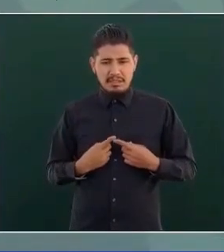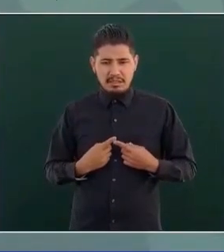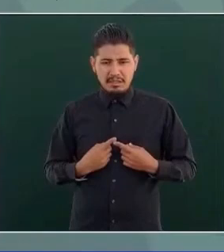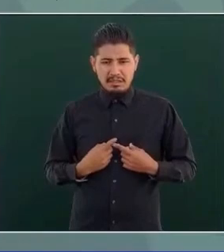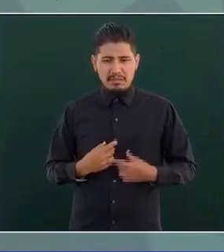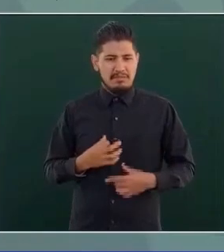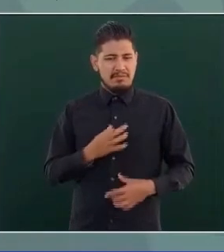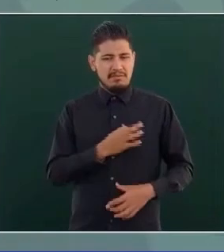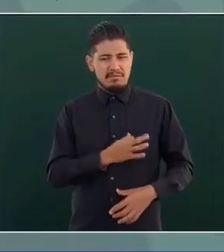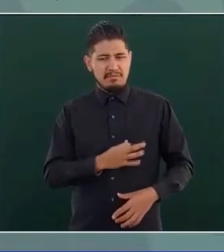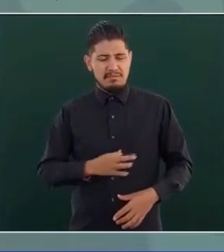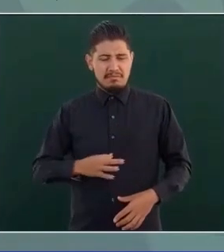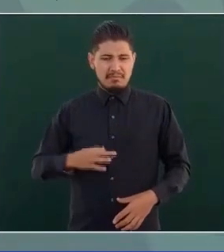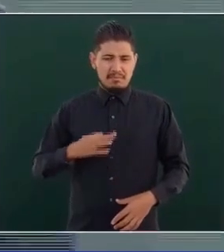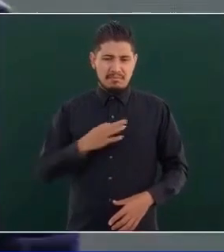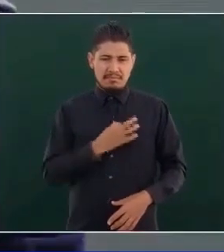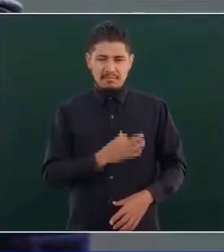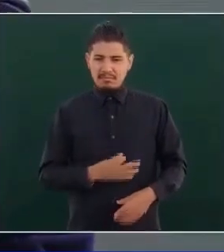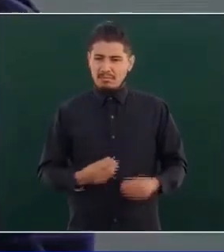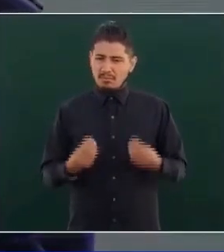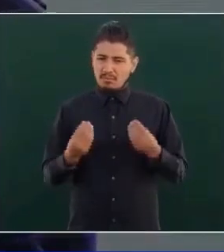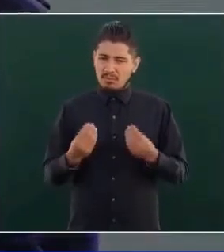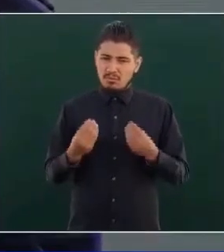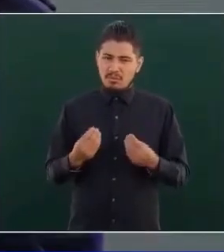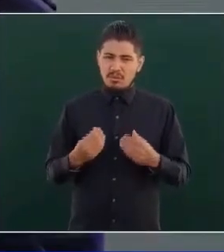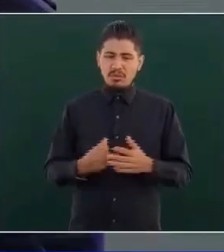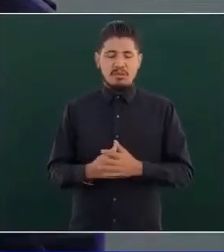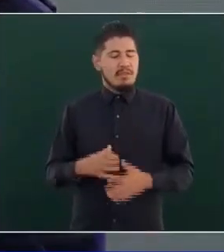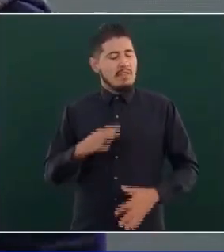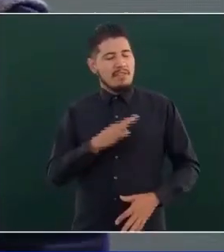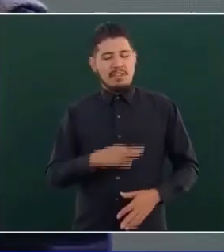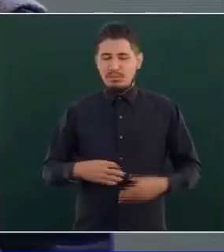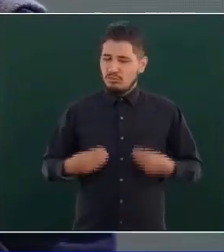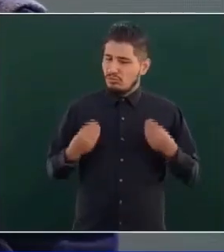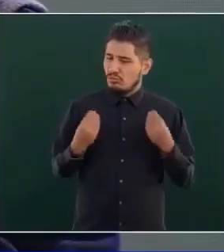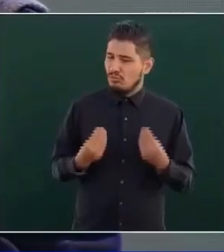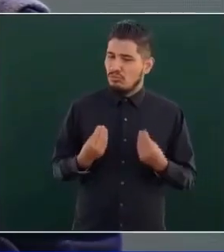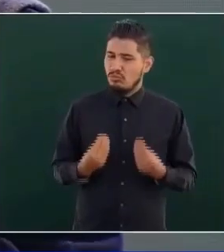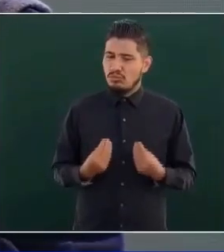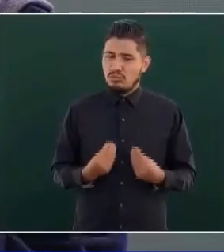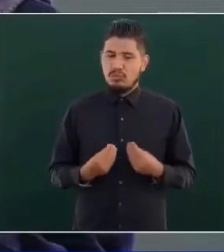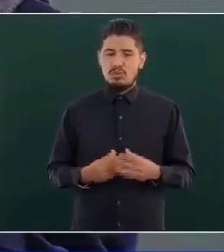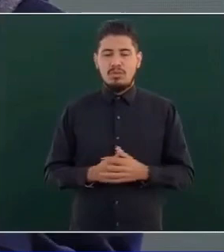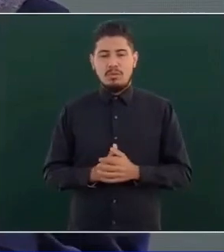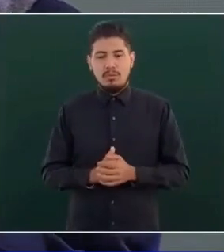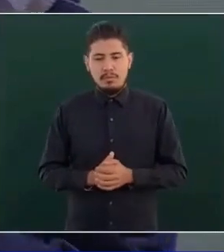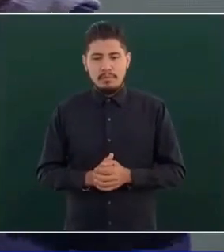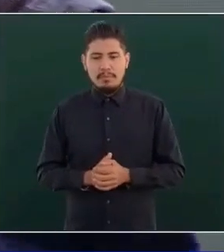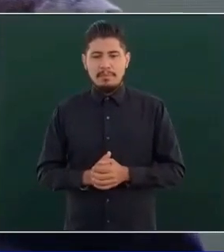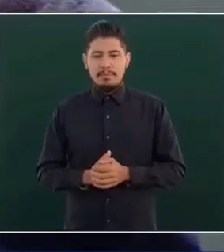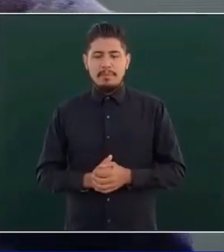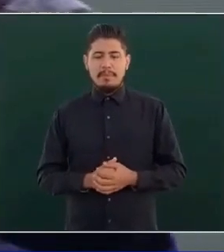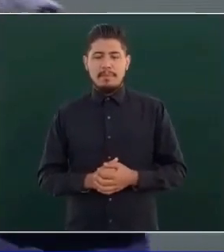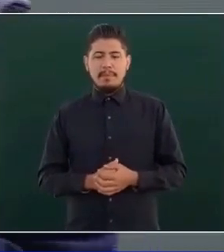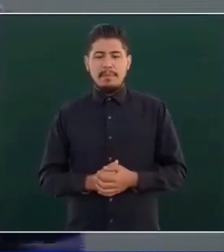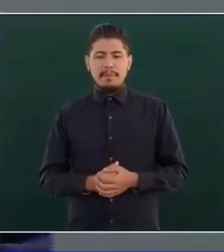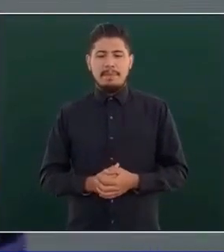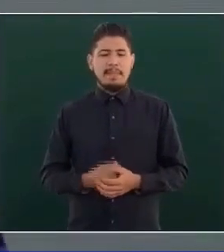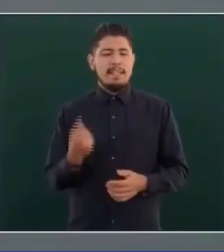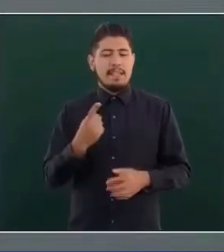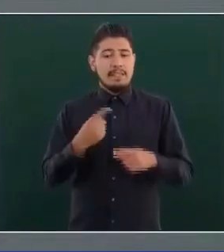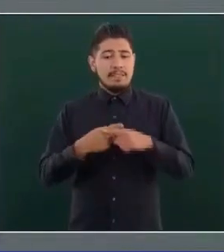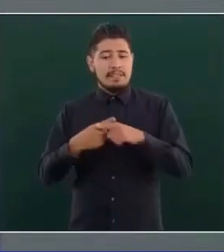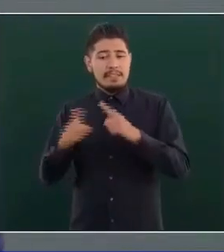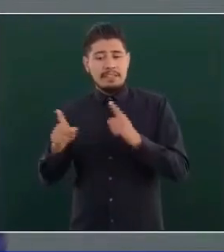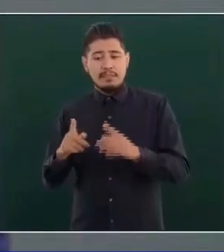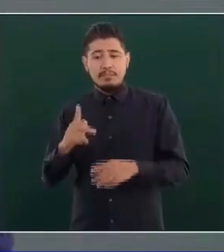gran satisfacción, me produce una dicha enorme. Decía Vasconcelos que la diferencia